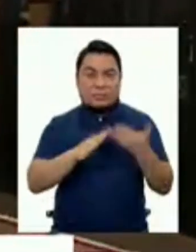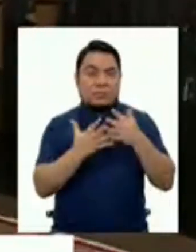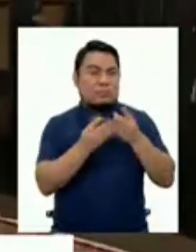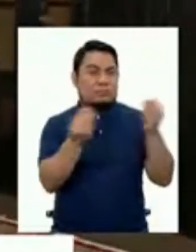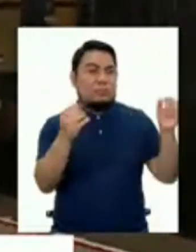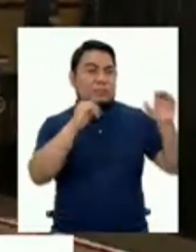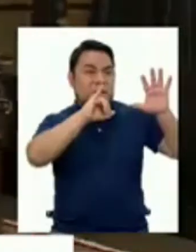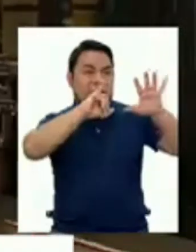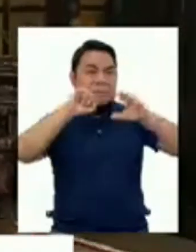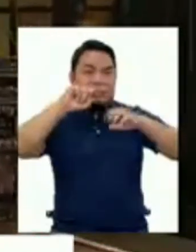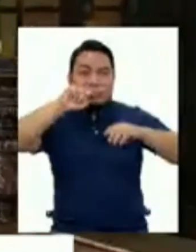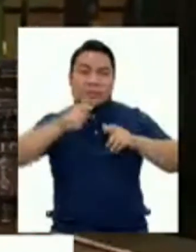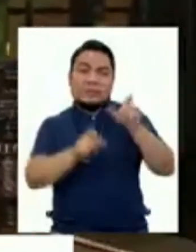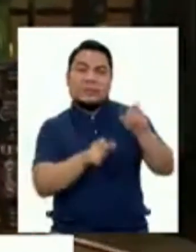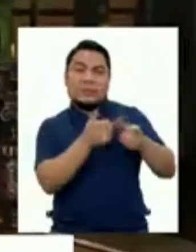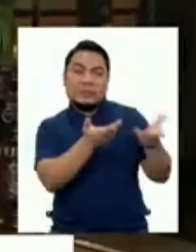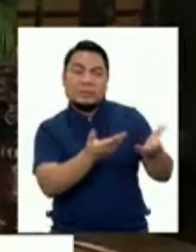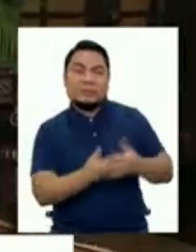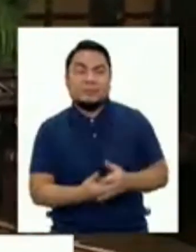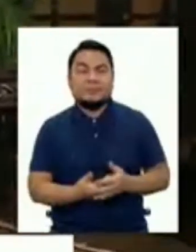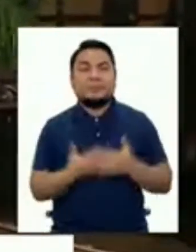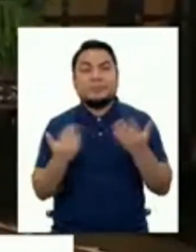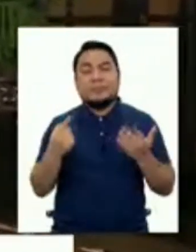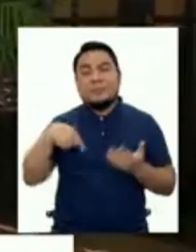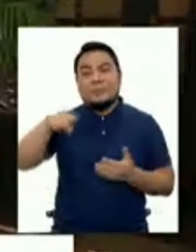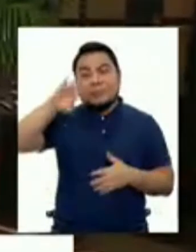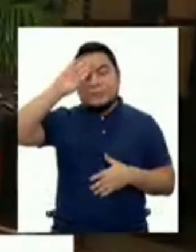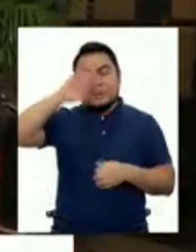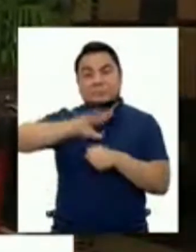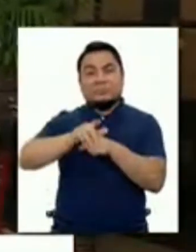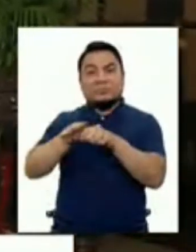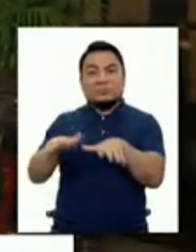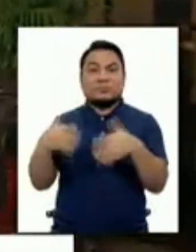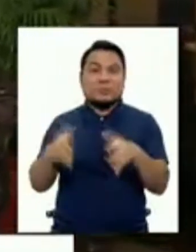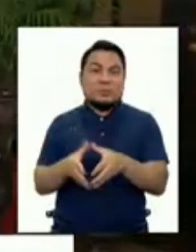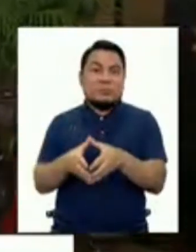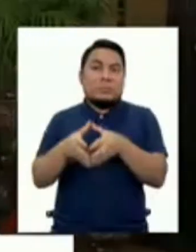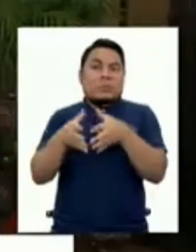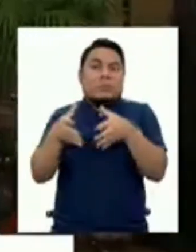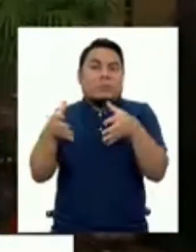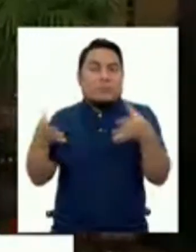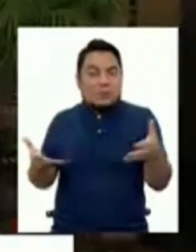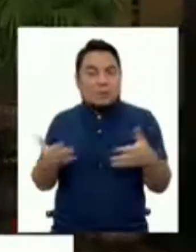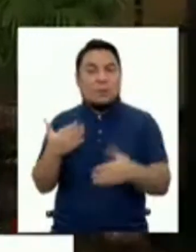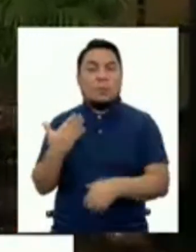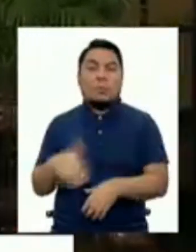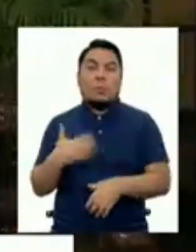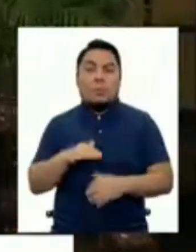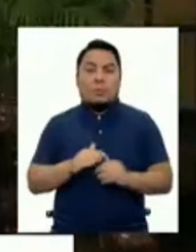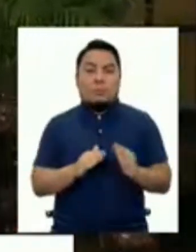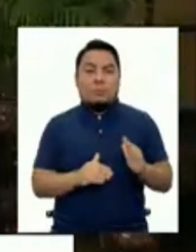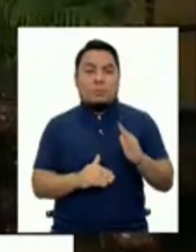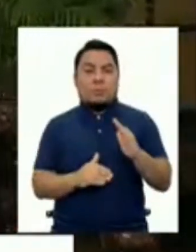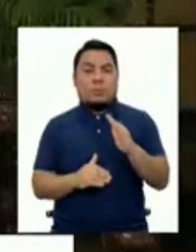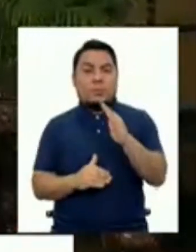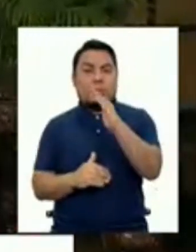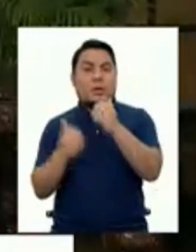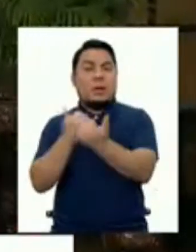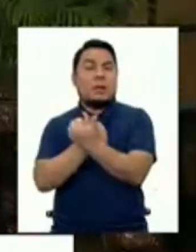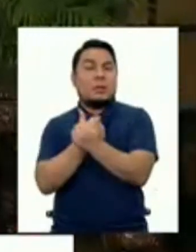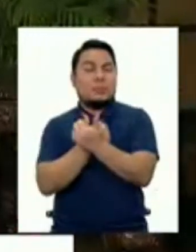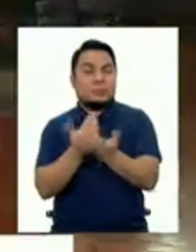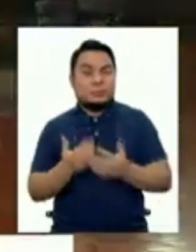de 600.000 habitantes, menos para los contagiados con el virus de la pandemia que va en alarmante crecimiento en